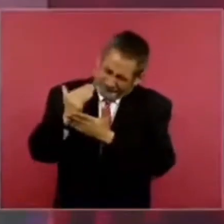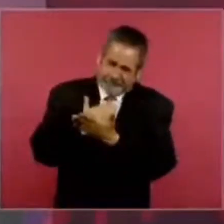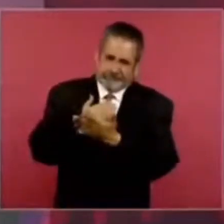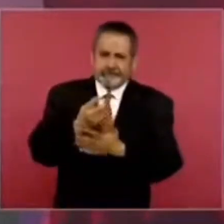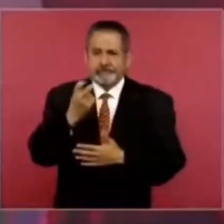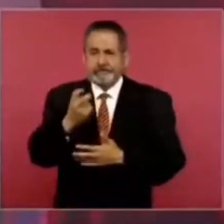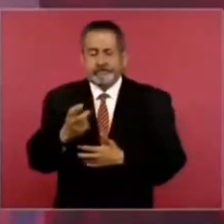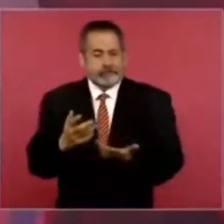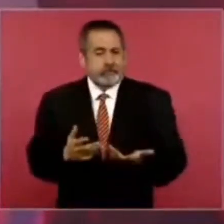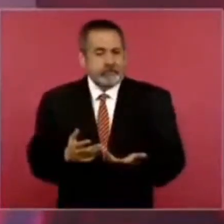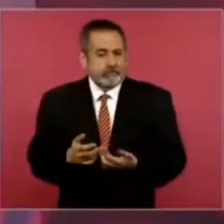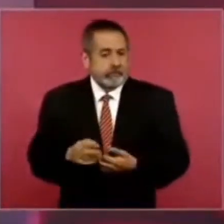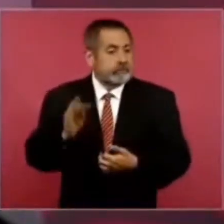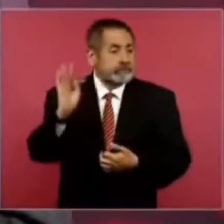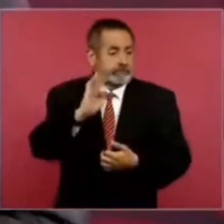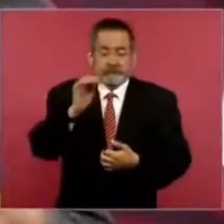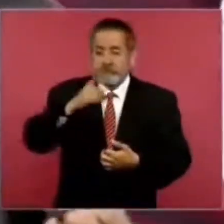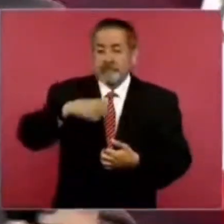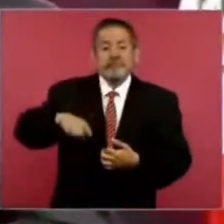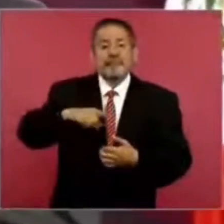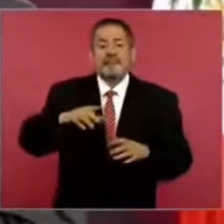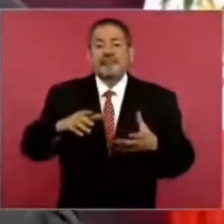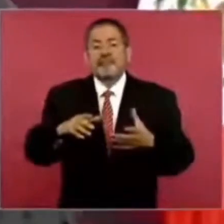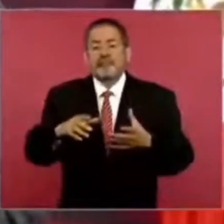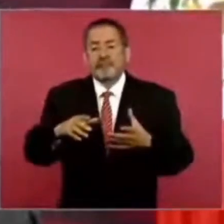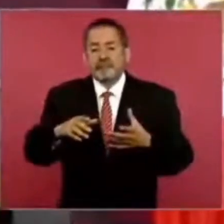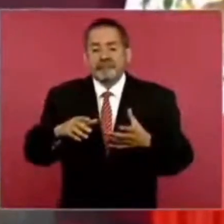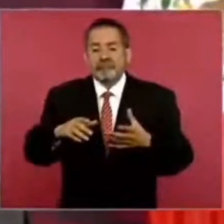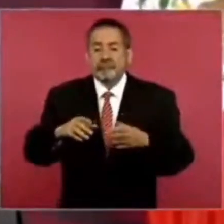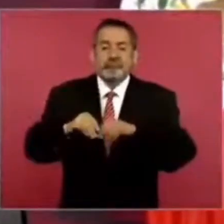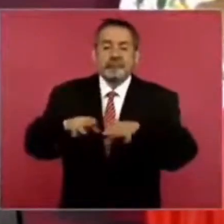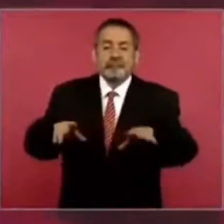convierte en algo incontrolable.